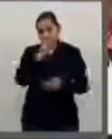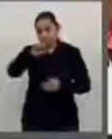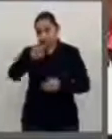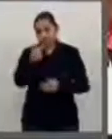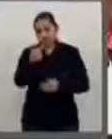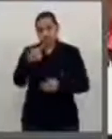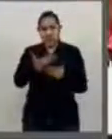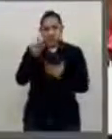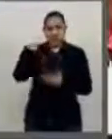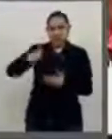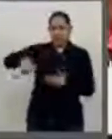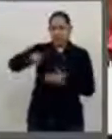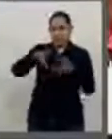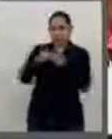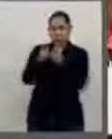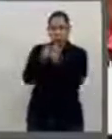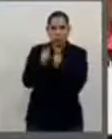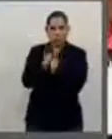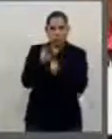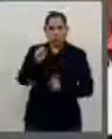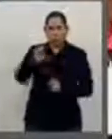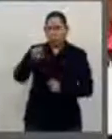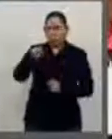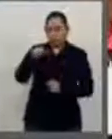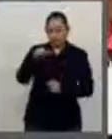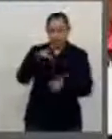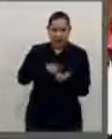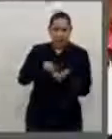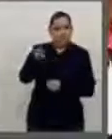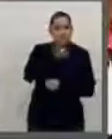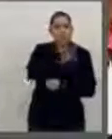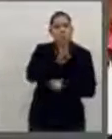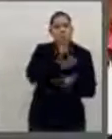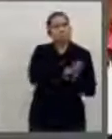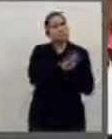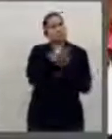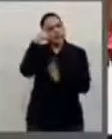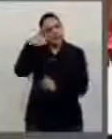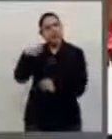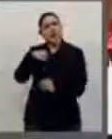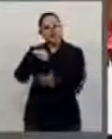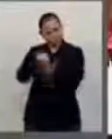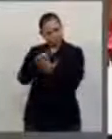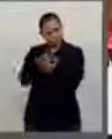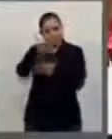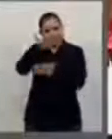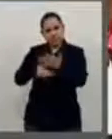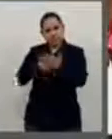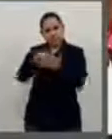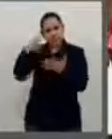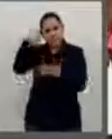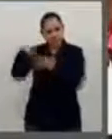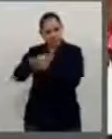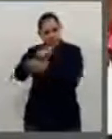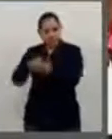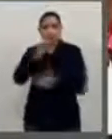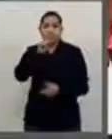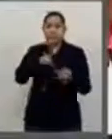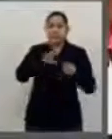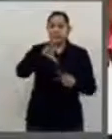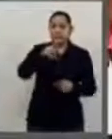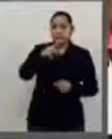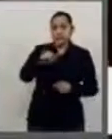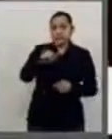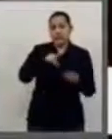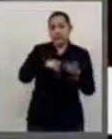su registro electoral, ni tampoco la excarcelación de Valentín Campa y Demetrio